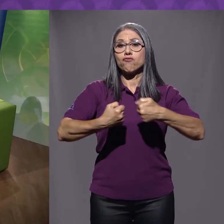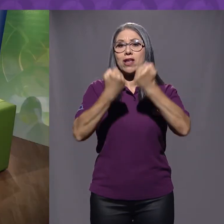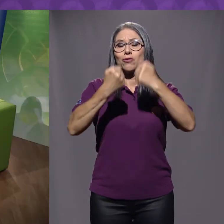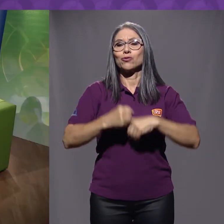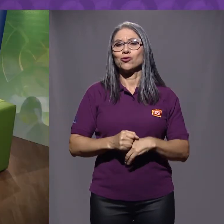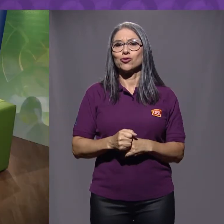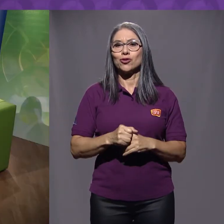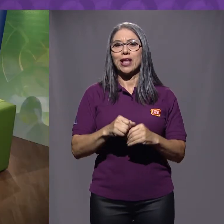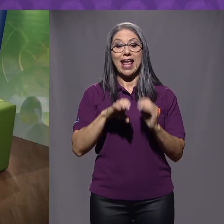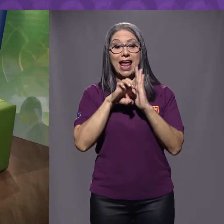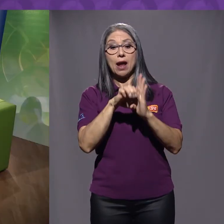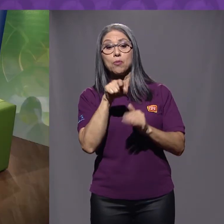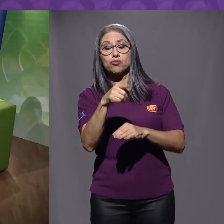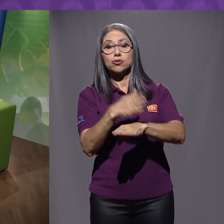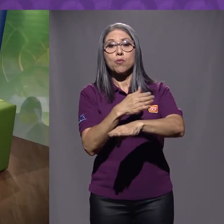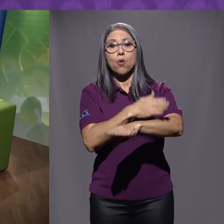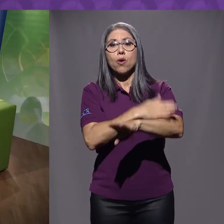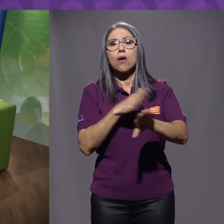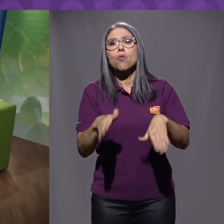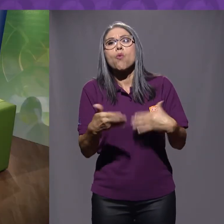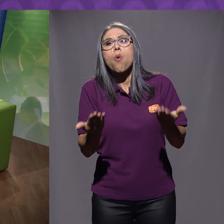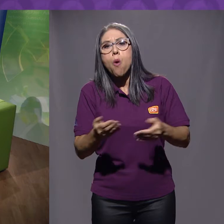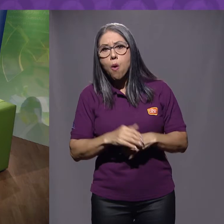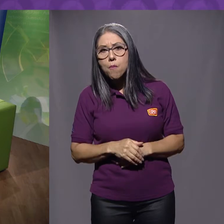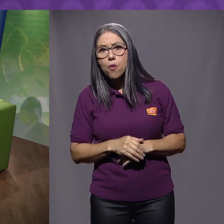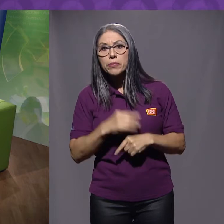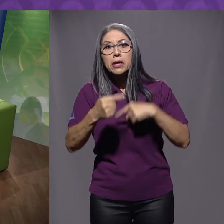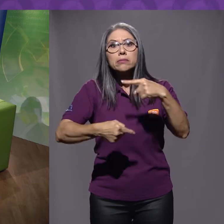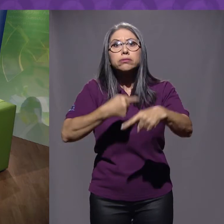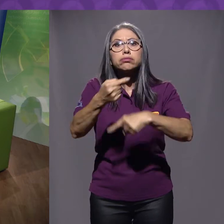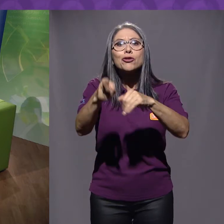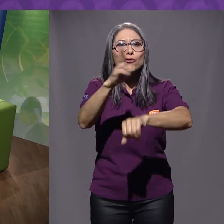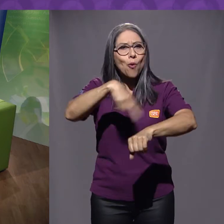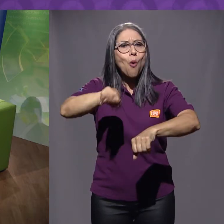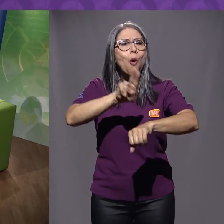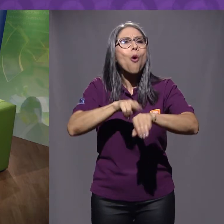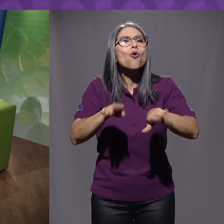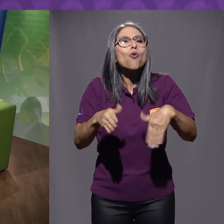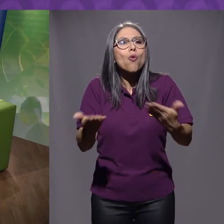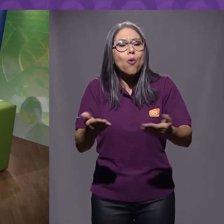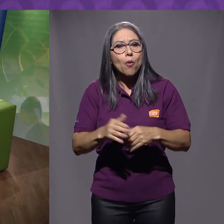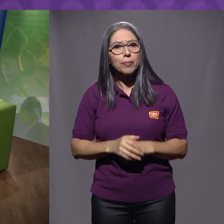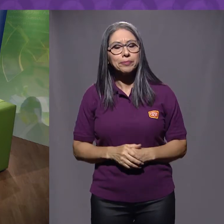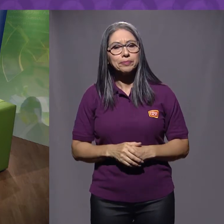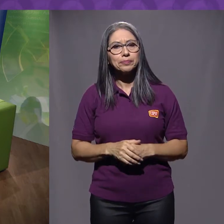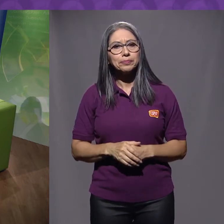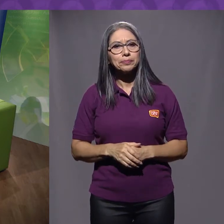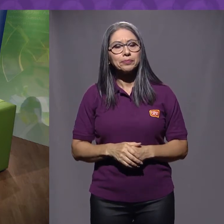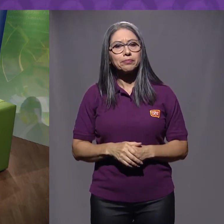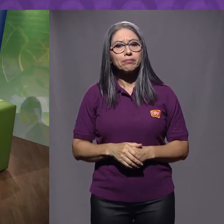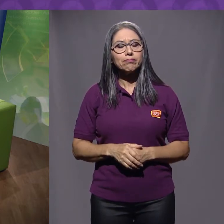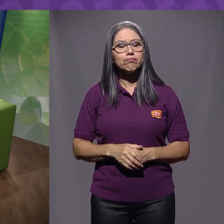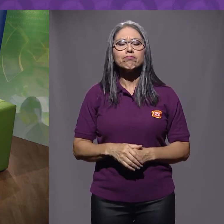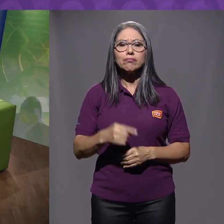¿cómo vamos a mejorar esto y cómo vamos a llegar a una normalidad? Creo que definitivamente